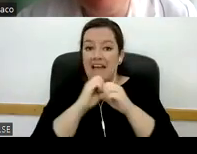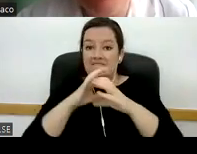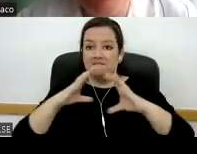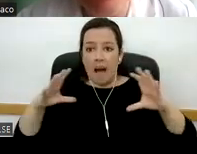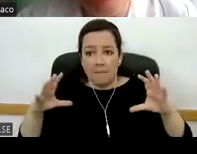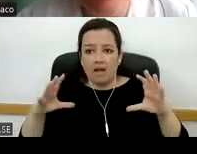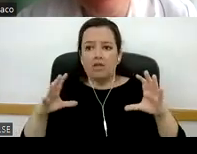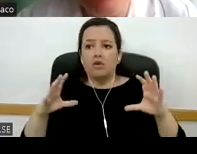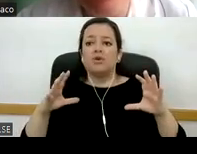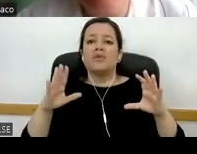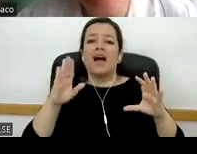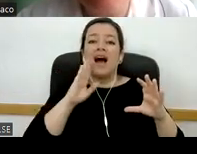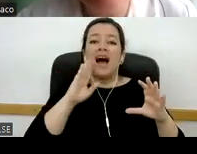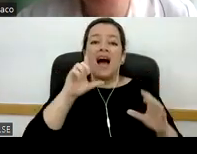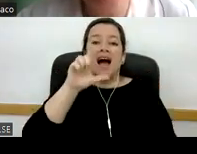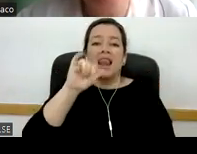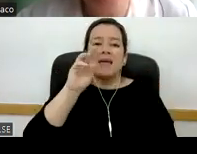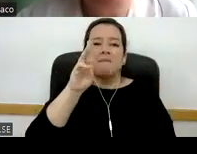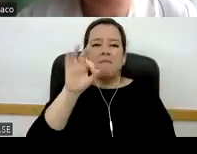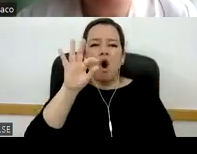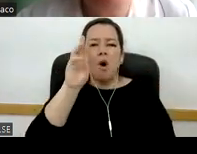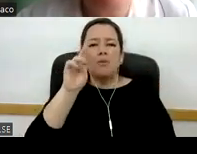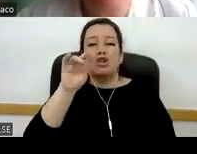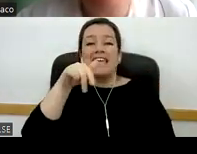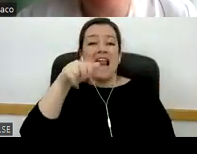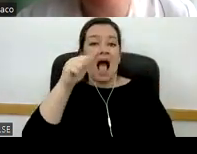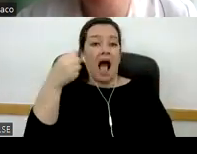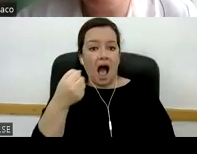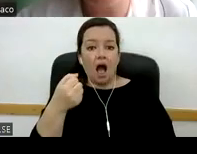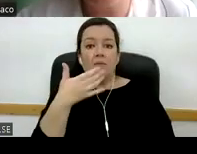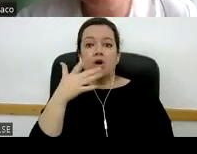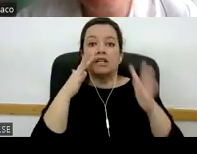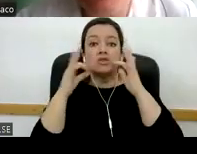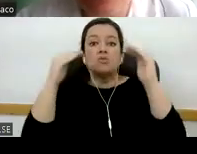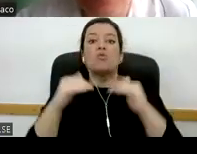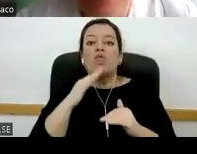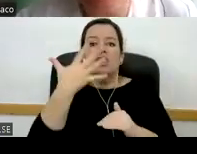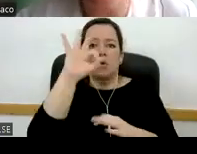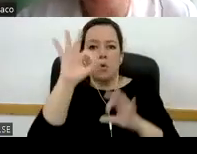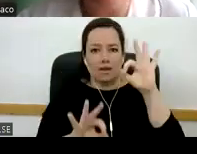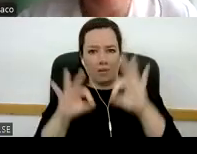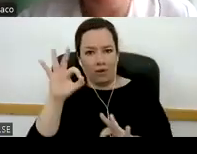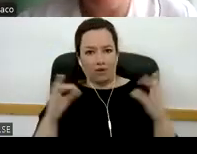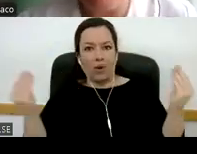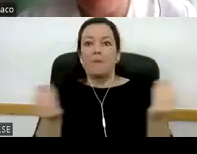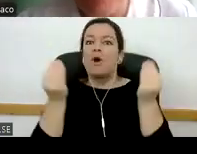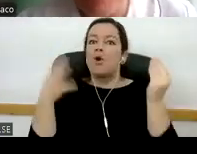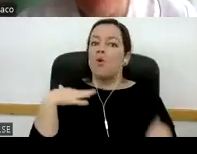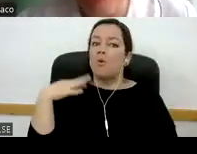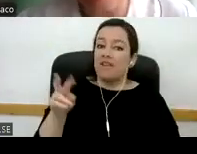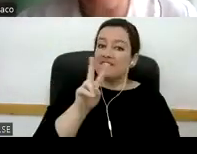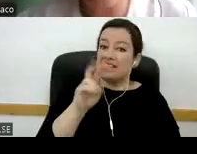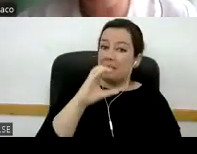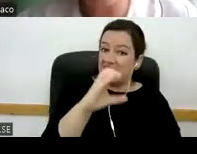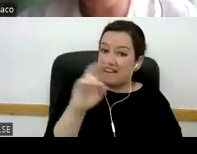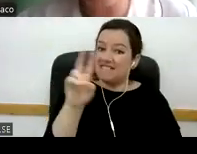antes la lipoproteína A, por ejemplo. Pues aquí podemos disminuir el riesgo cardiovascular hasta en un 50%. Y recordar que tanto la vitamina C como